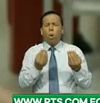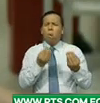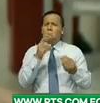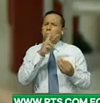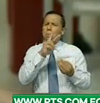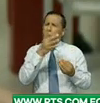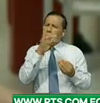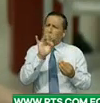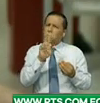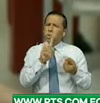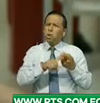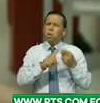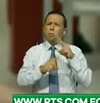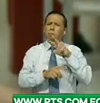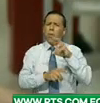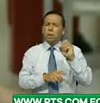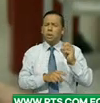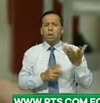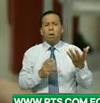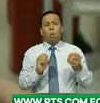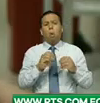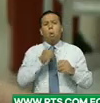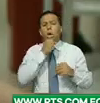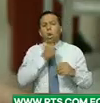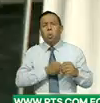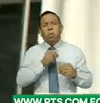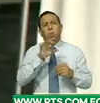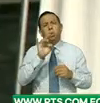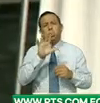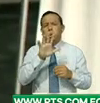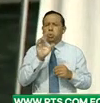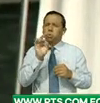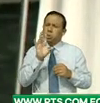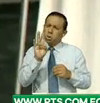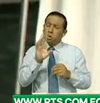años hasta edades de 85, 87 años. Informo, Marilyn Jaramillo.